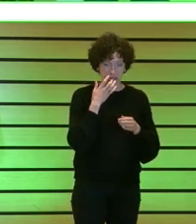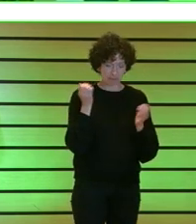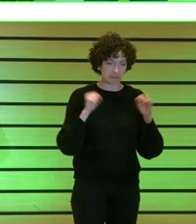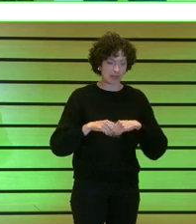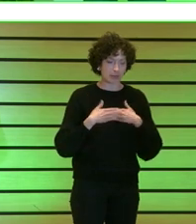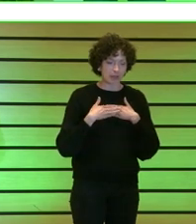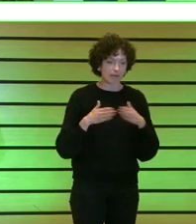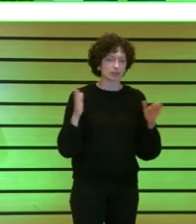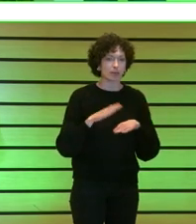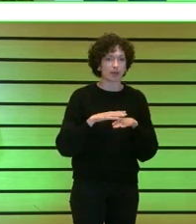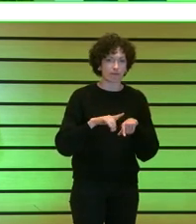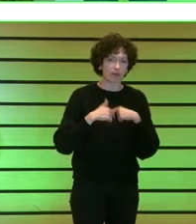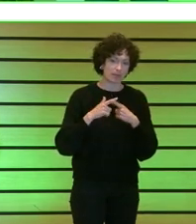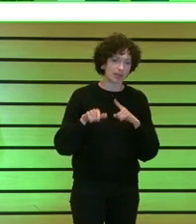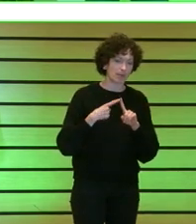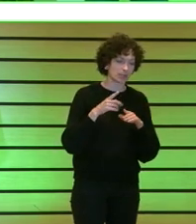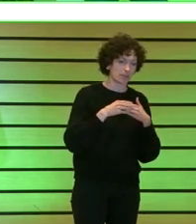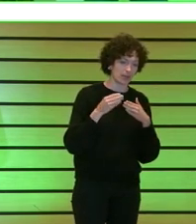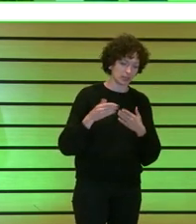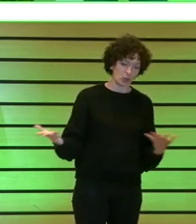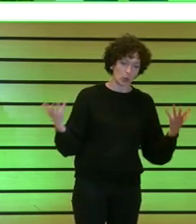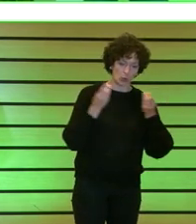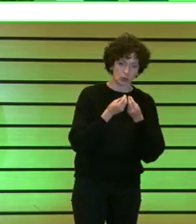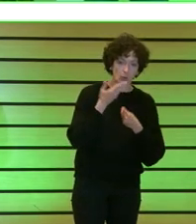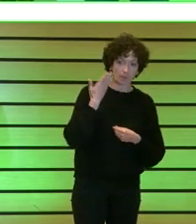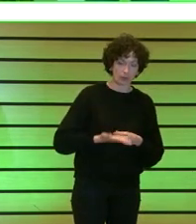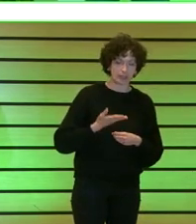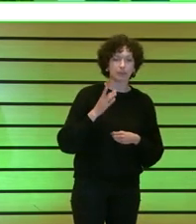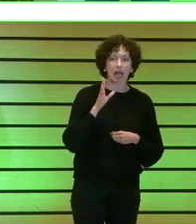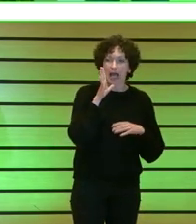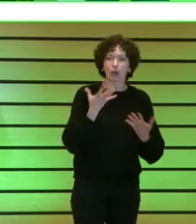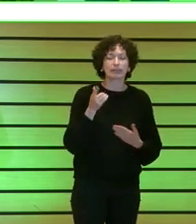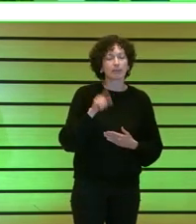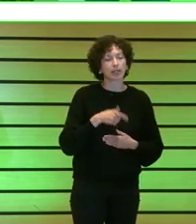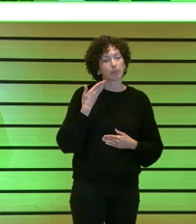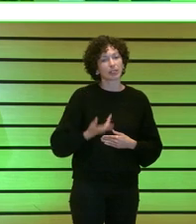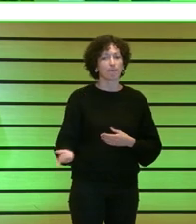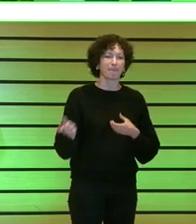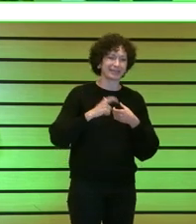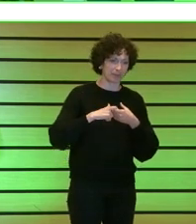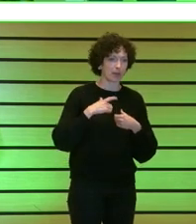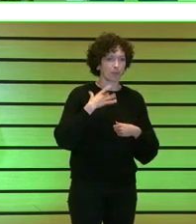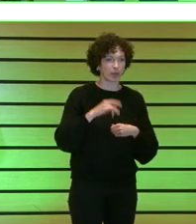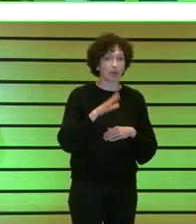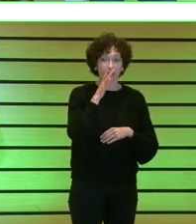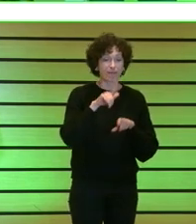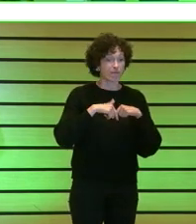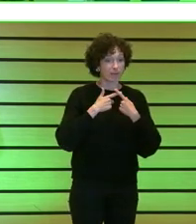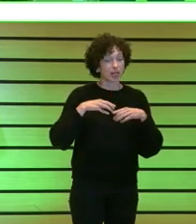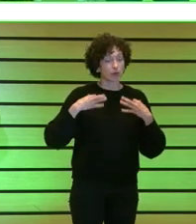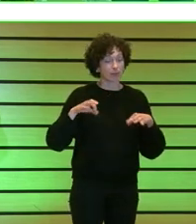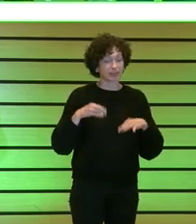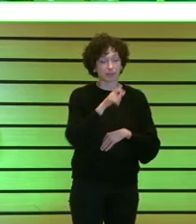pacientes y las familias estén juntos nos parece esencial el siguiente paso es darles participación la familia normalmente es el cuidador principal